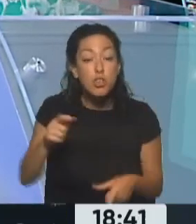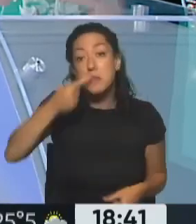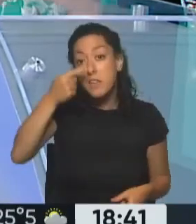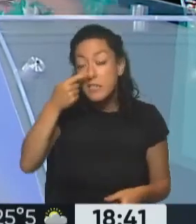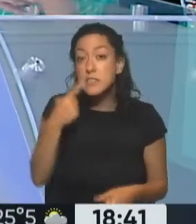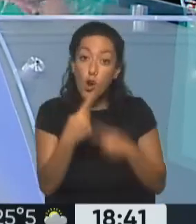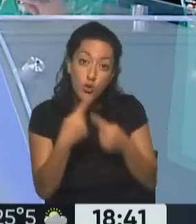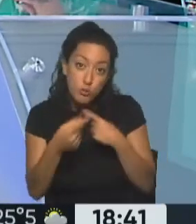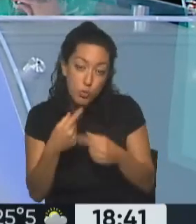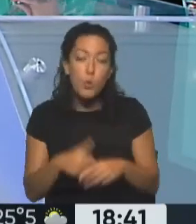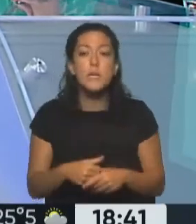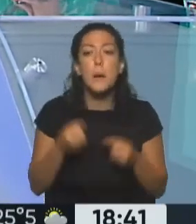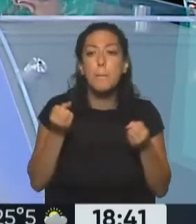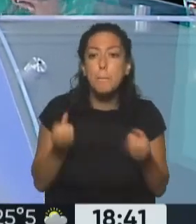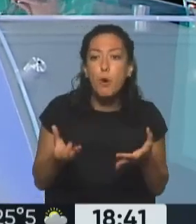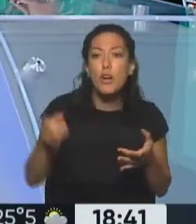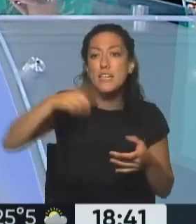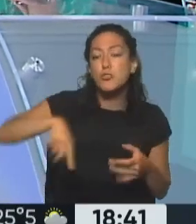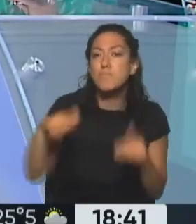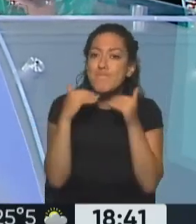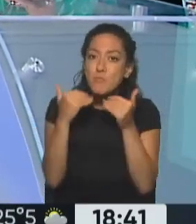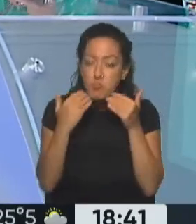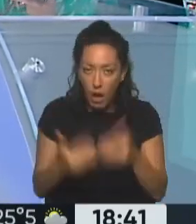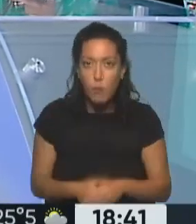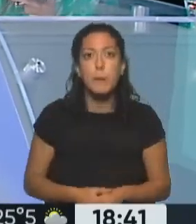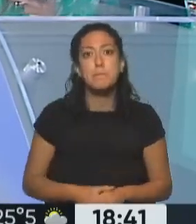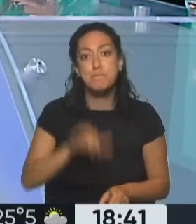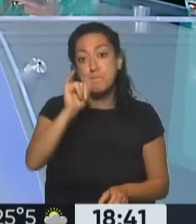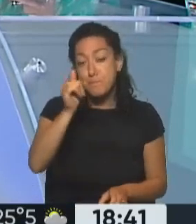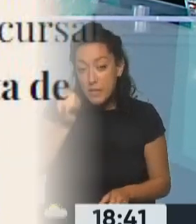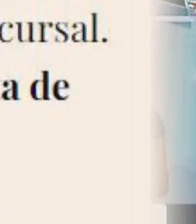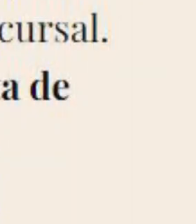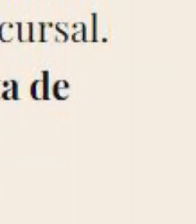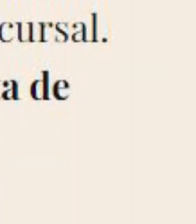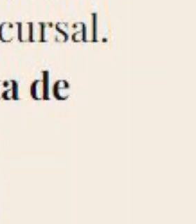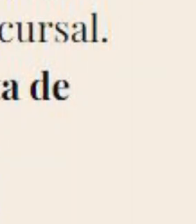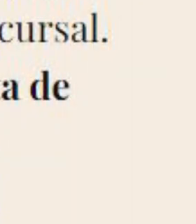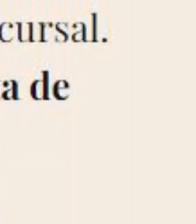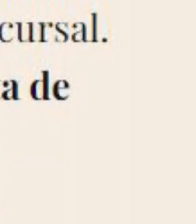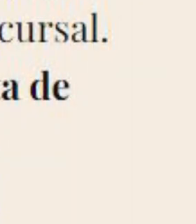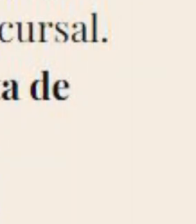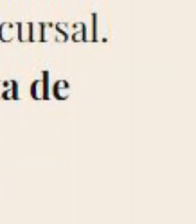claves y sin moverse de sus hogares. Para renovar la fe de vida hay que ingresar al link